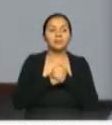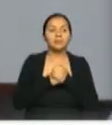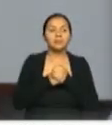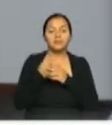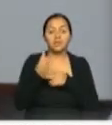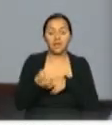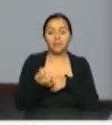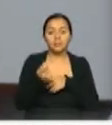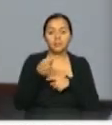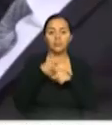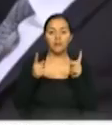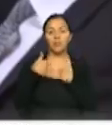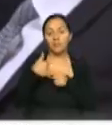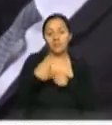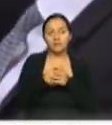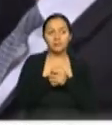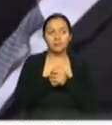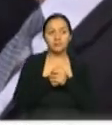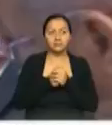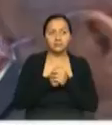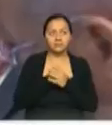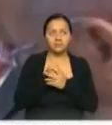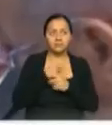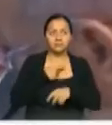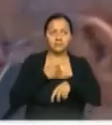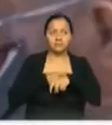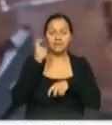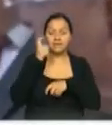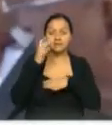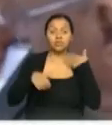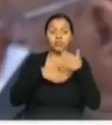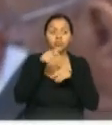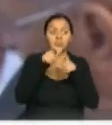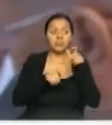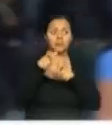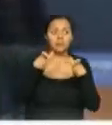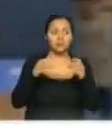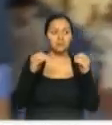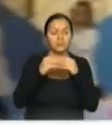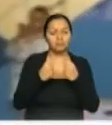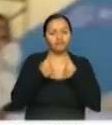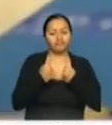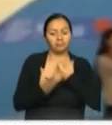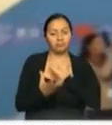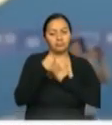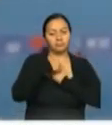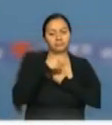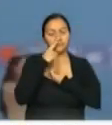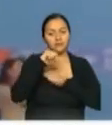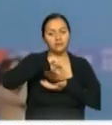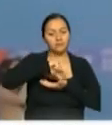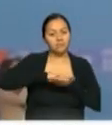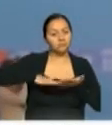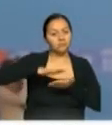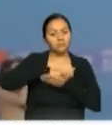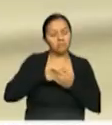rápido, pero hay que hacerlo bien. Además, enfatizó que es necesario que la ciudadanía se empodere de la agenda urbana nacional para garantizar